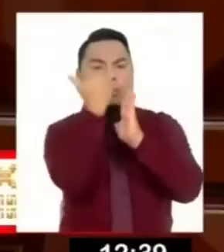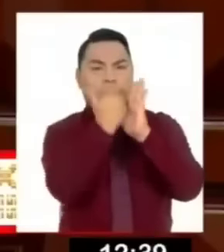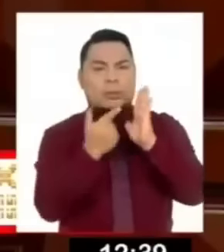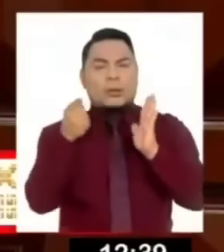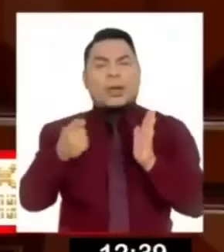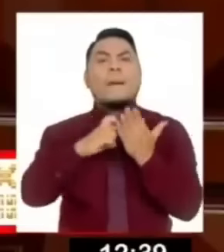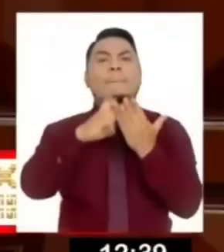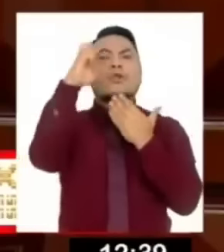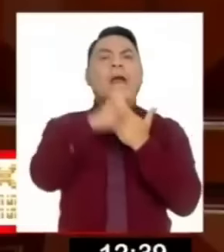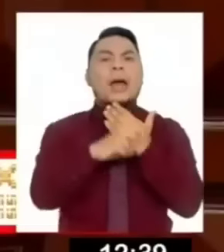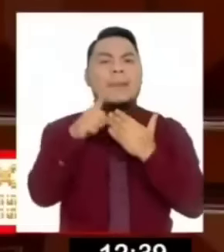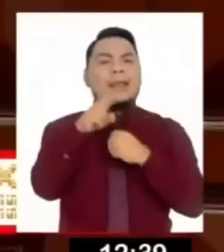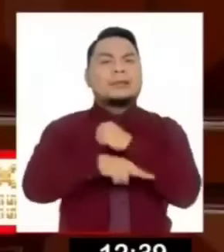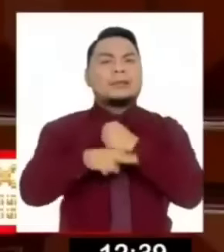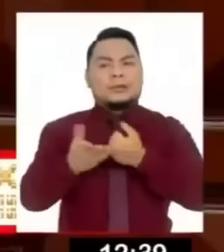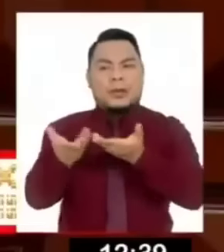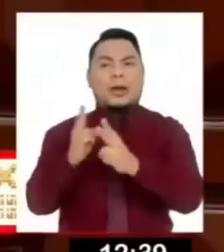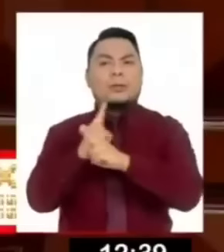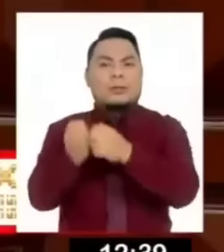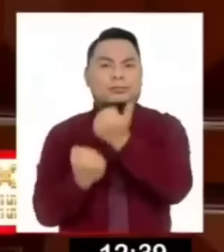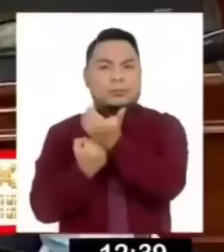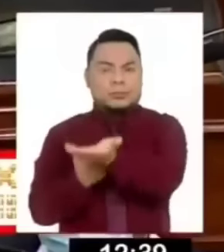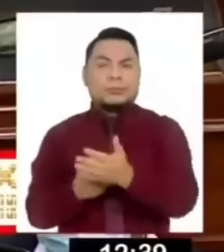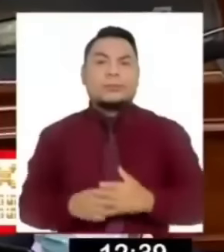ambicioso programa nacional.